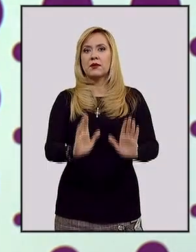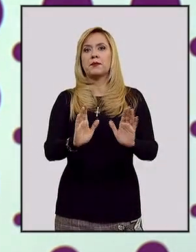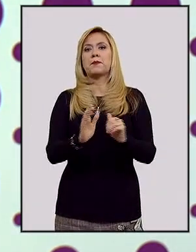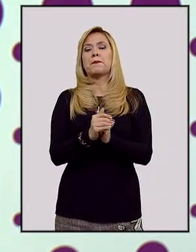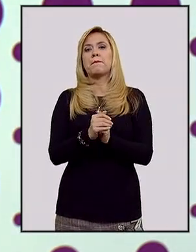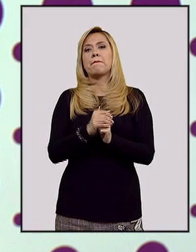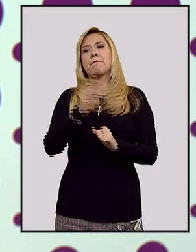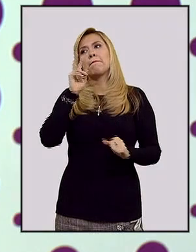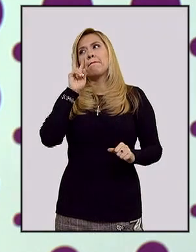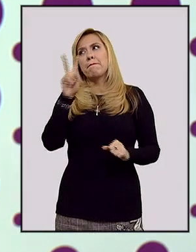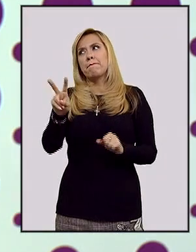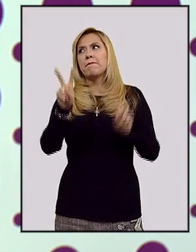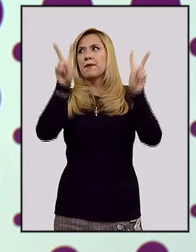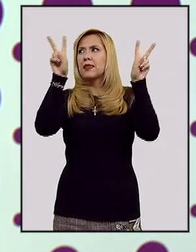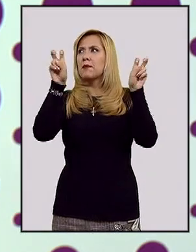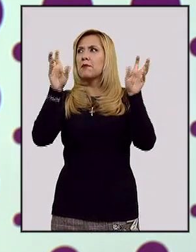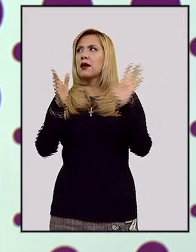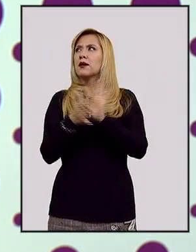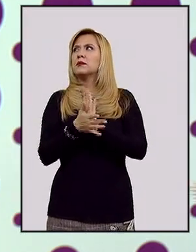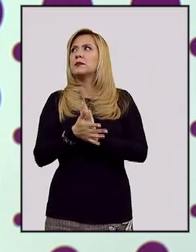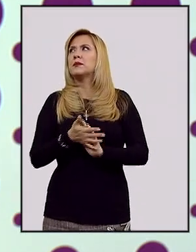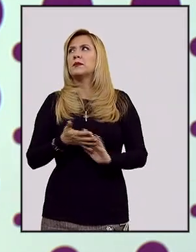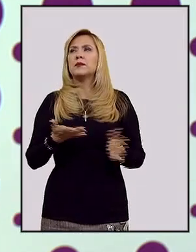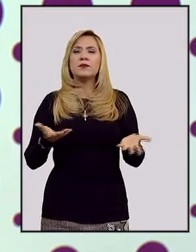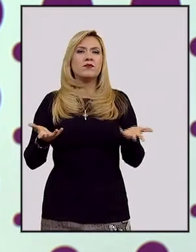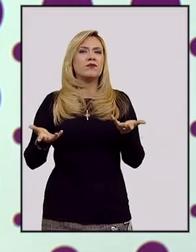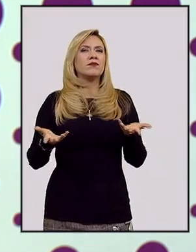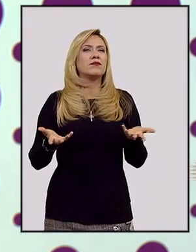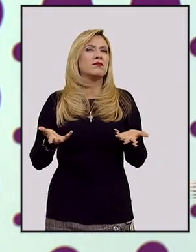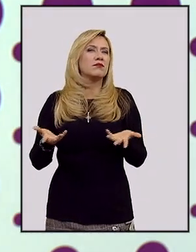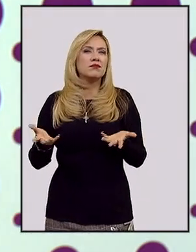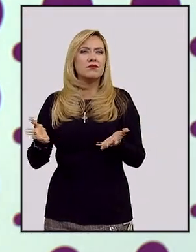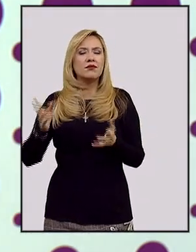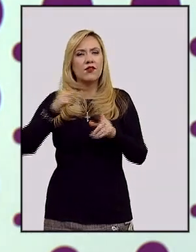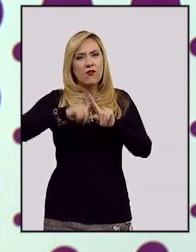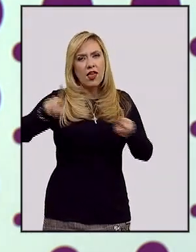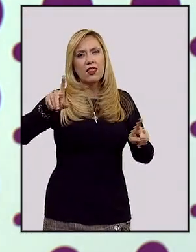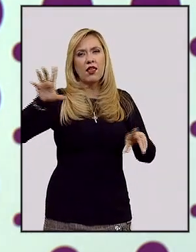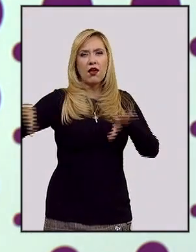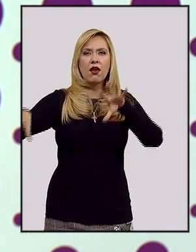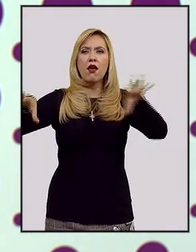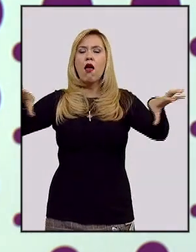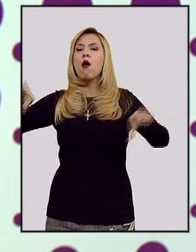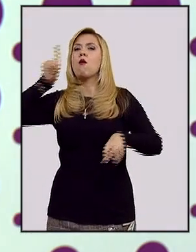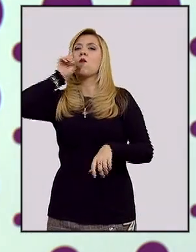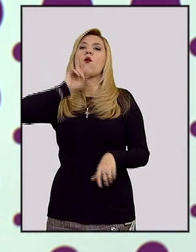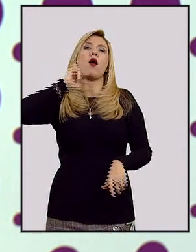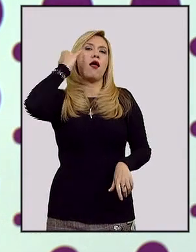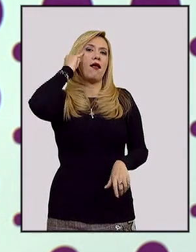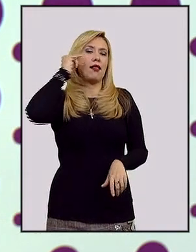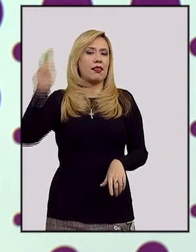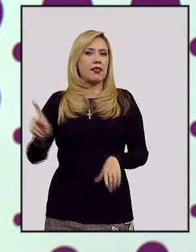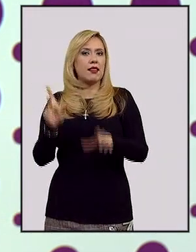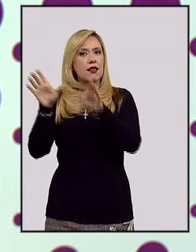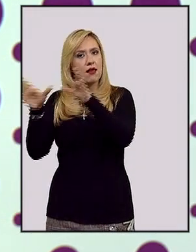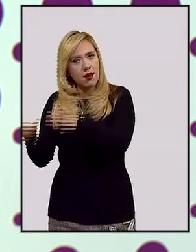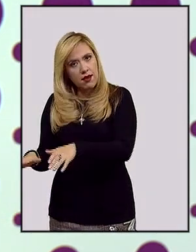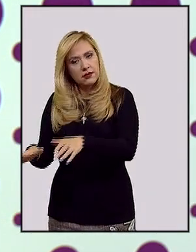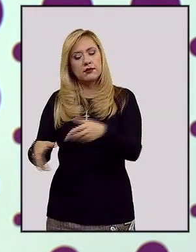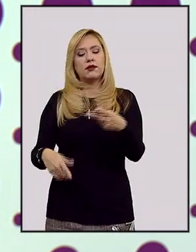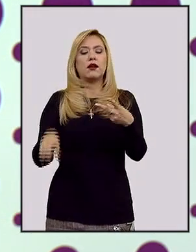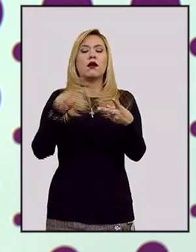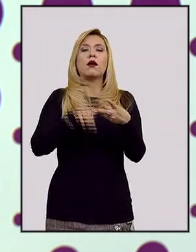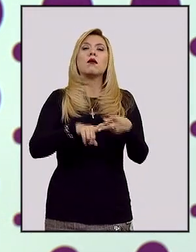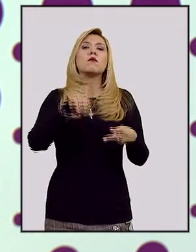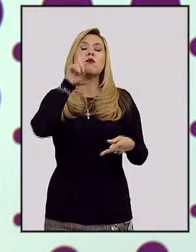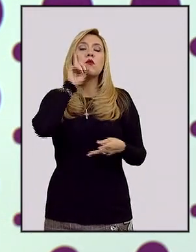que empezábamos con el tema de una manera, digamos, interseccional, pensando en mujeres indígenas, por ejemplo, o mujeres en